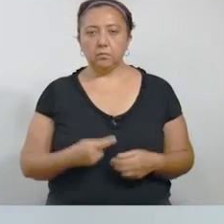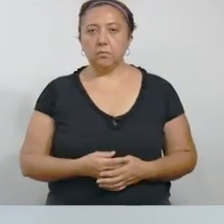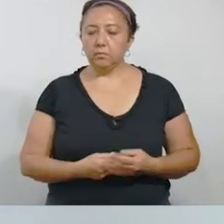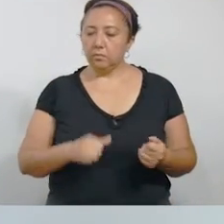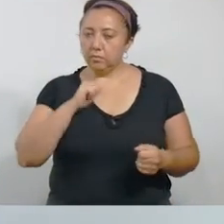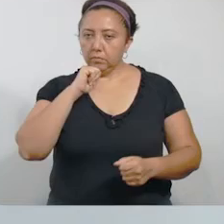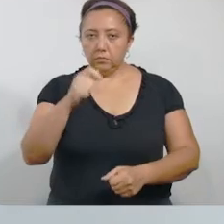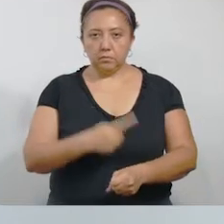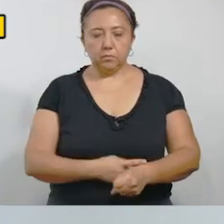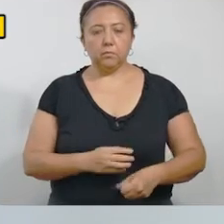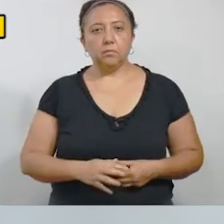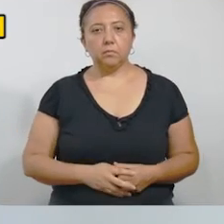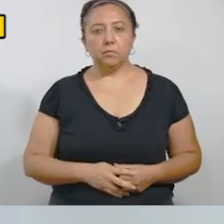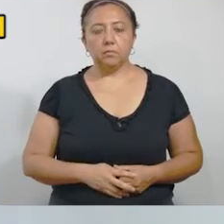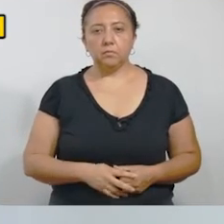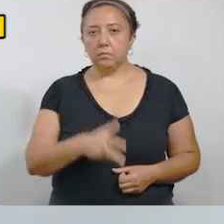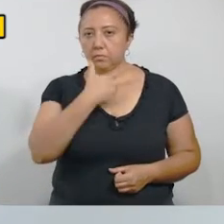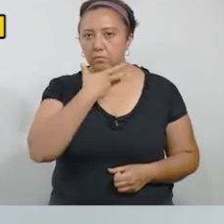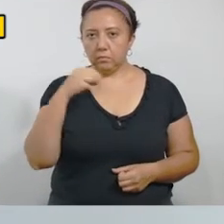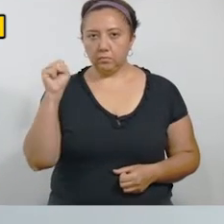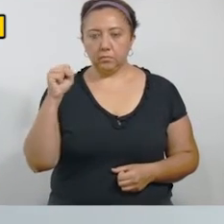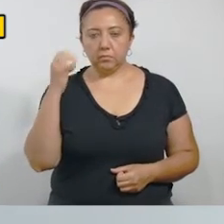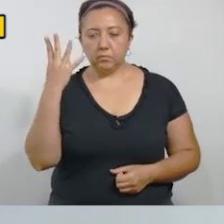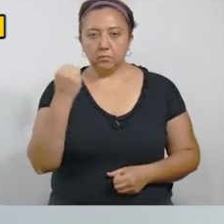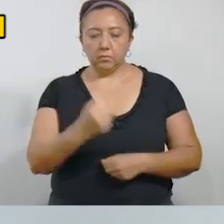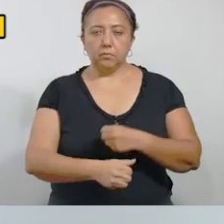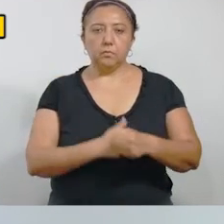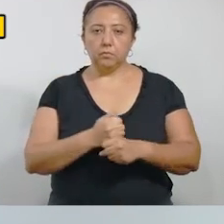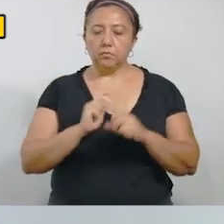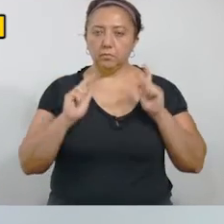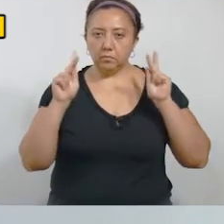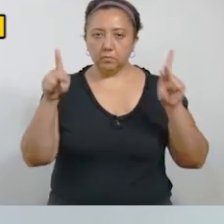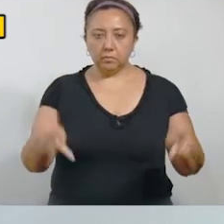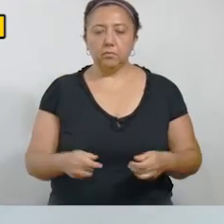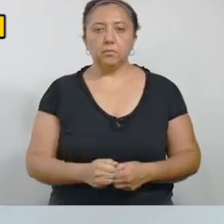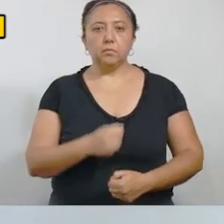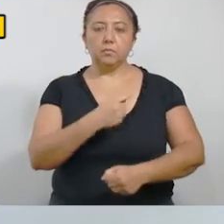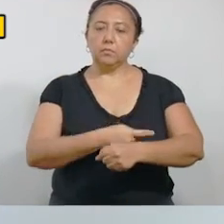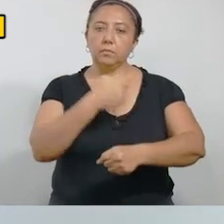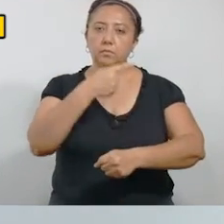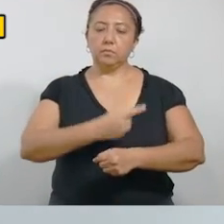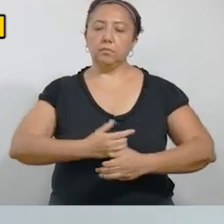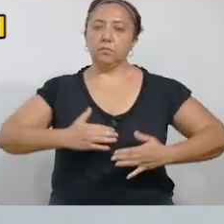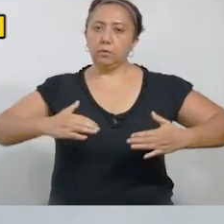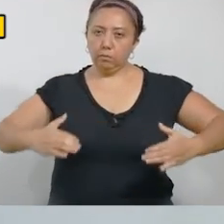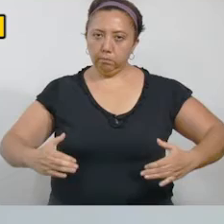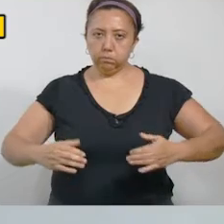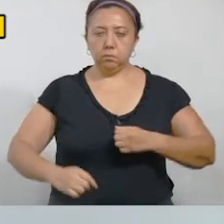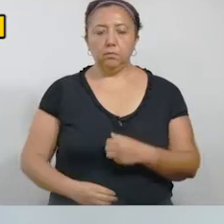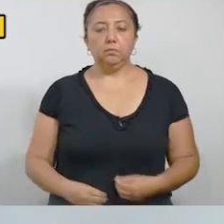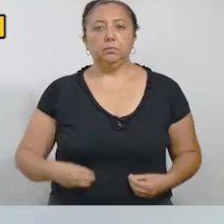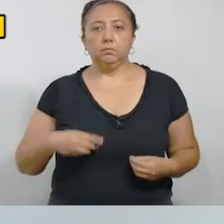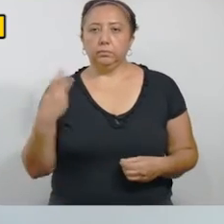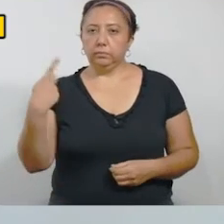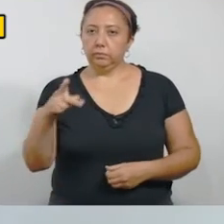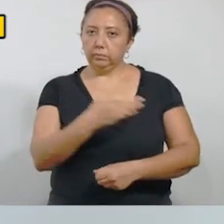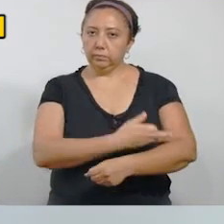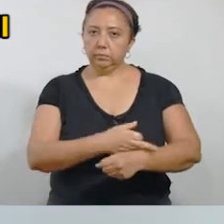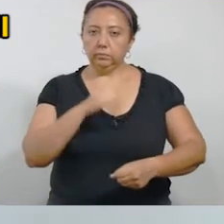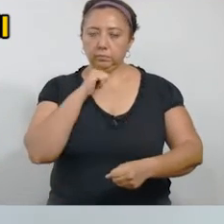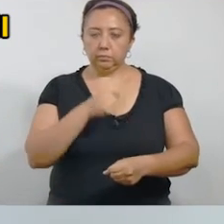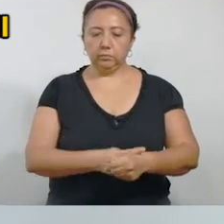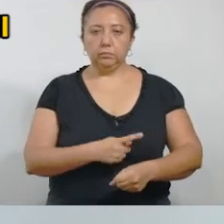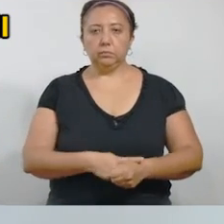ambos asintomáticos. Hombre de 69 años, de Progreso, con hipertensión y obesidad. Sus contactos se reportan sin